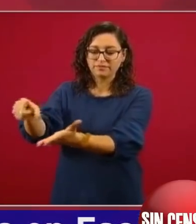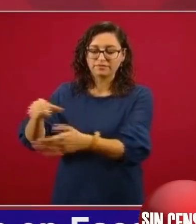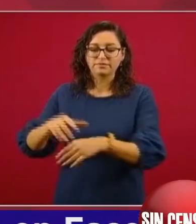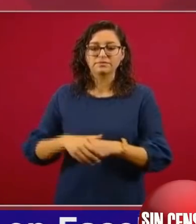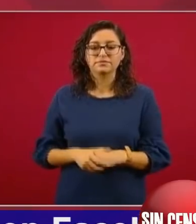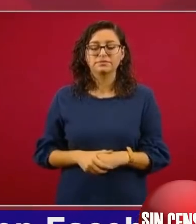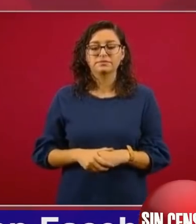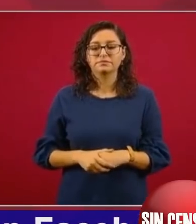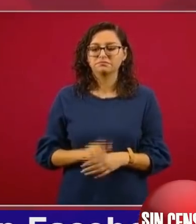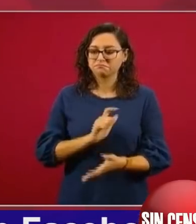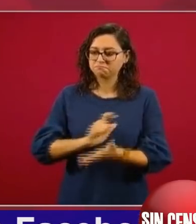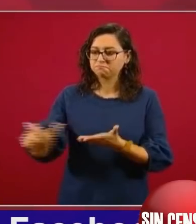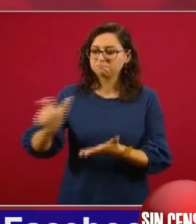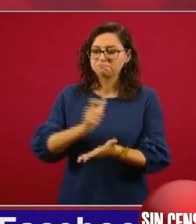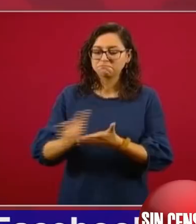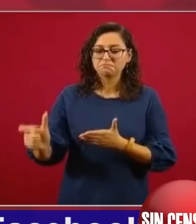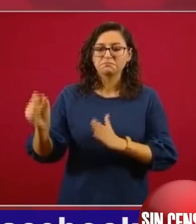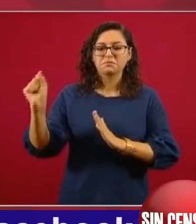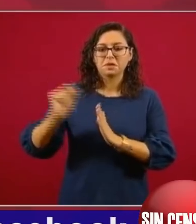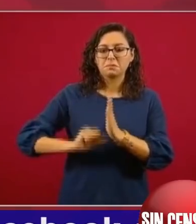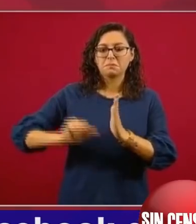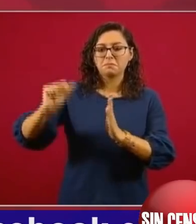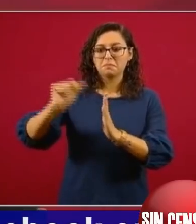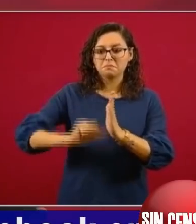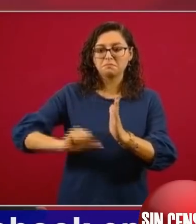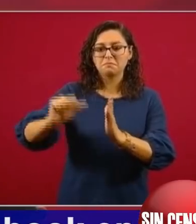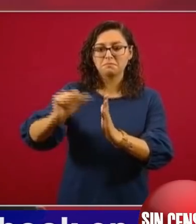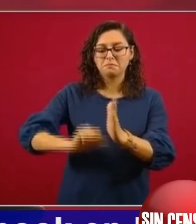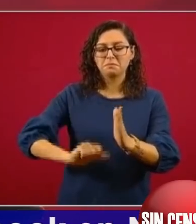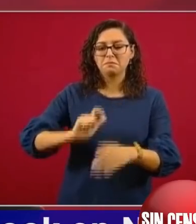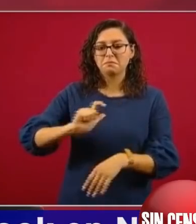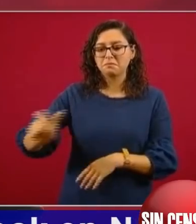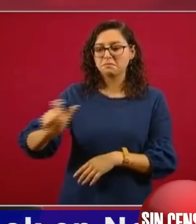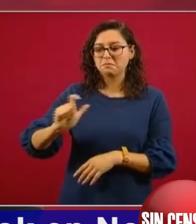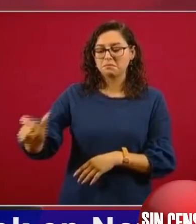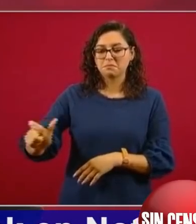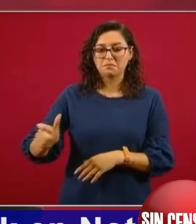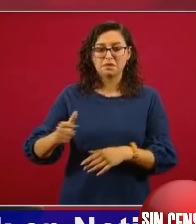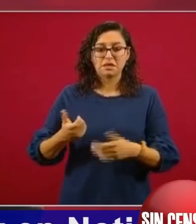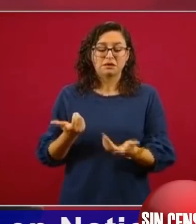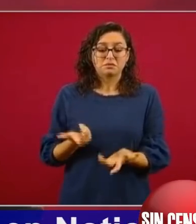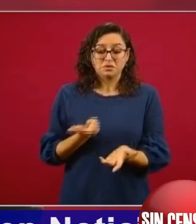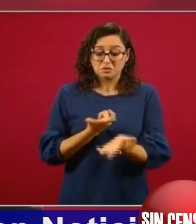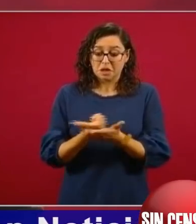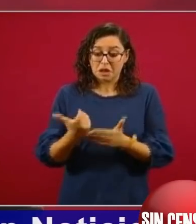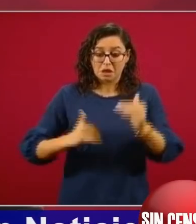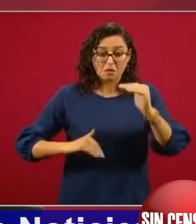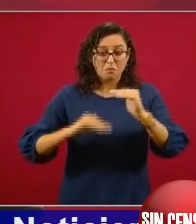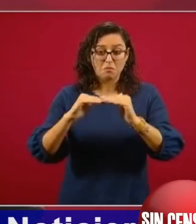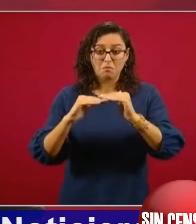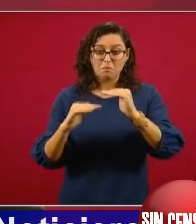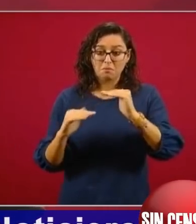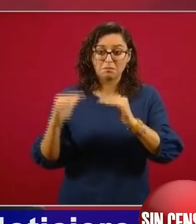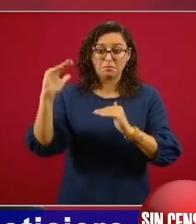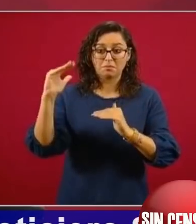un jornal mayor al salario mínimo.